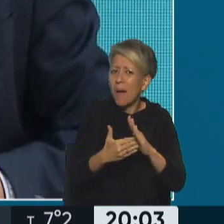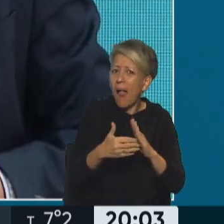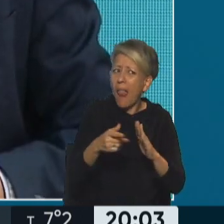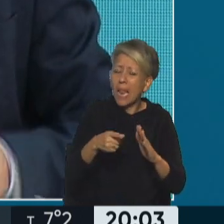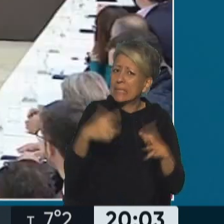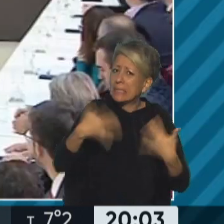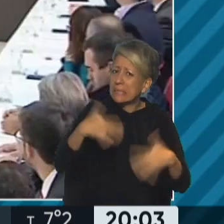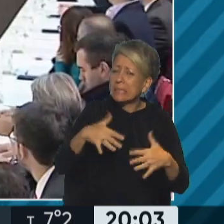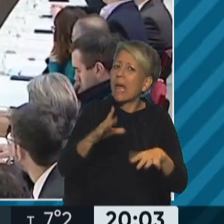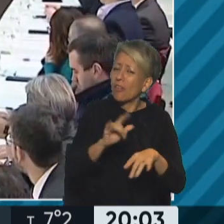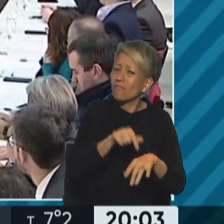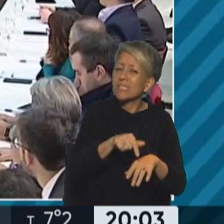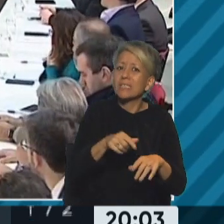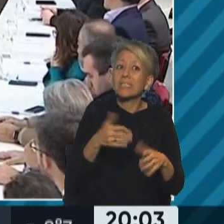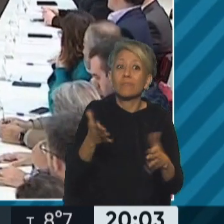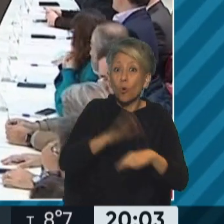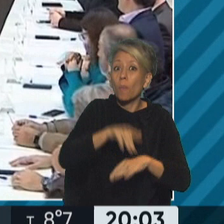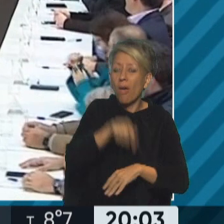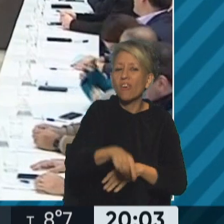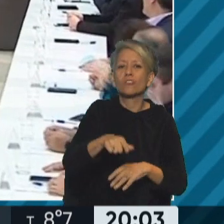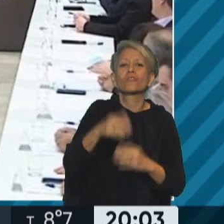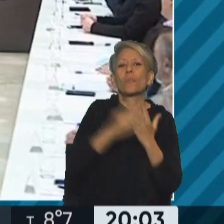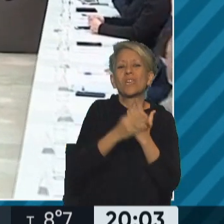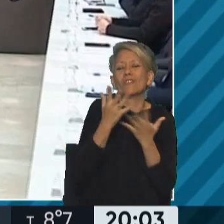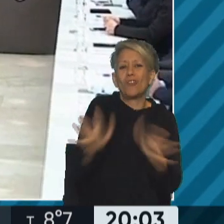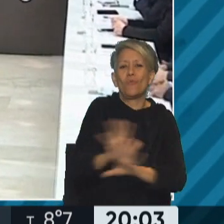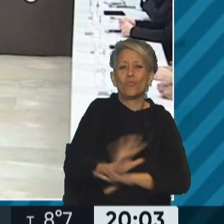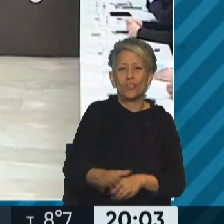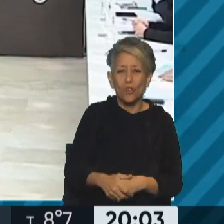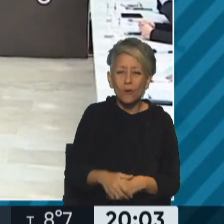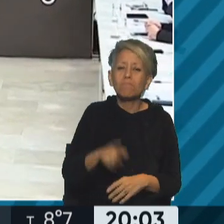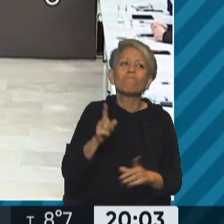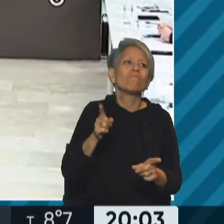Guzmán se terminó yendo, ¿sí? El atraso, el retraso, la falta de